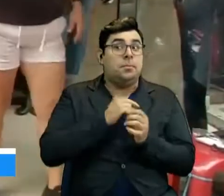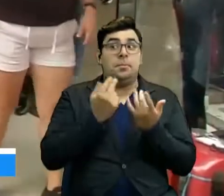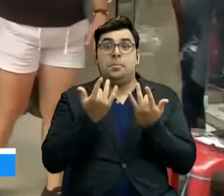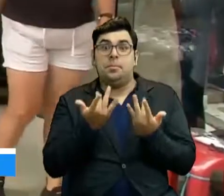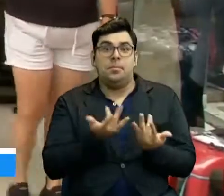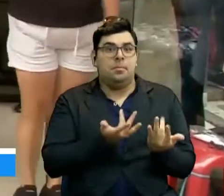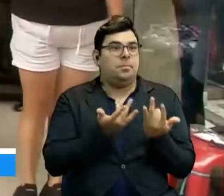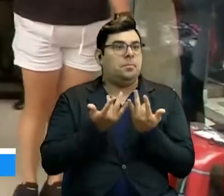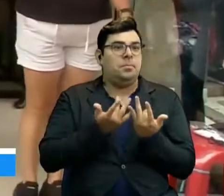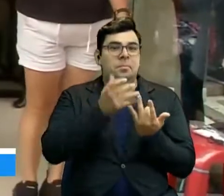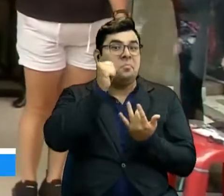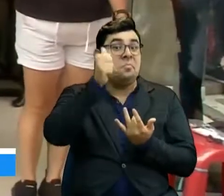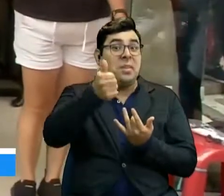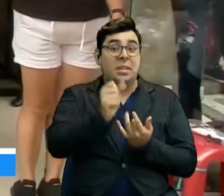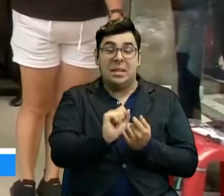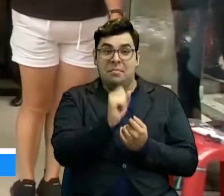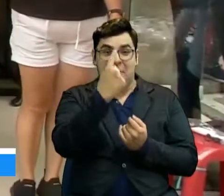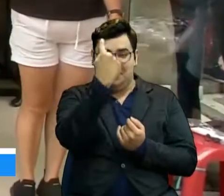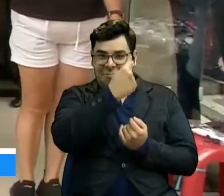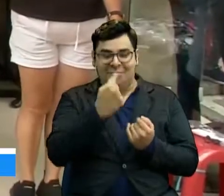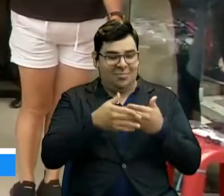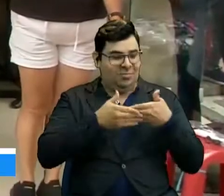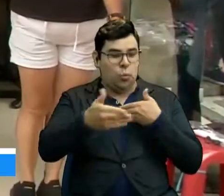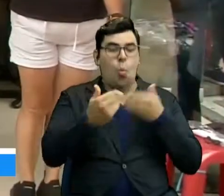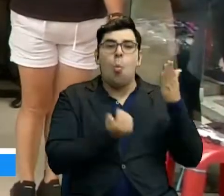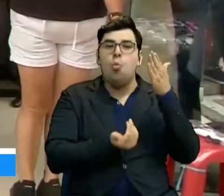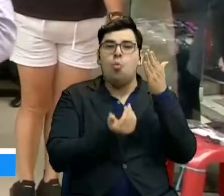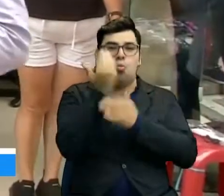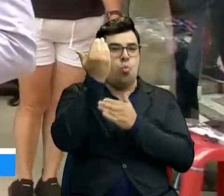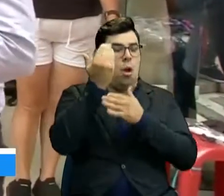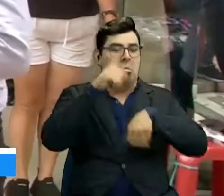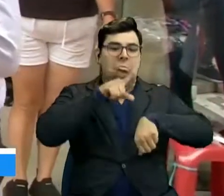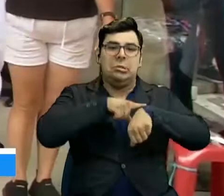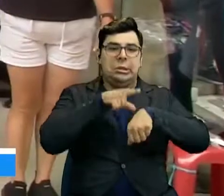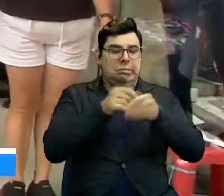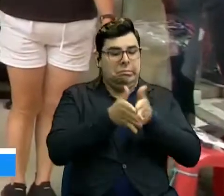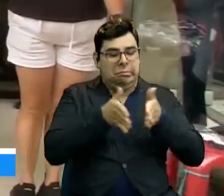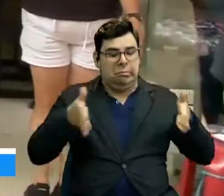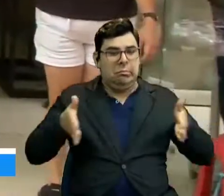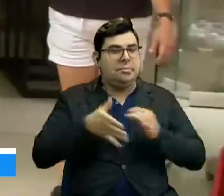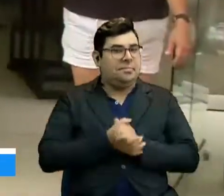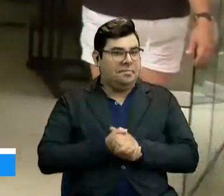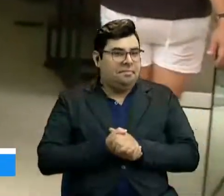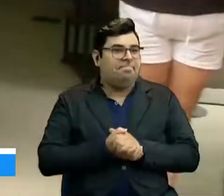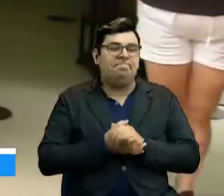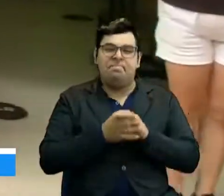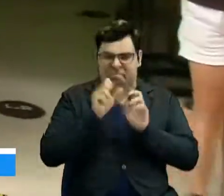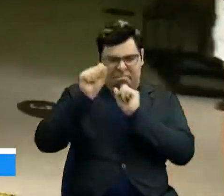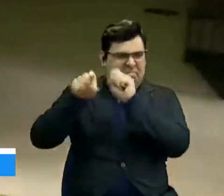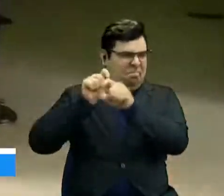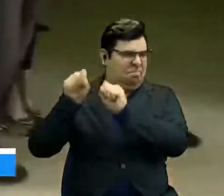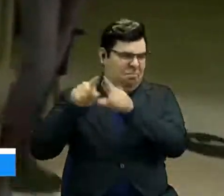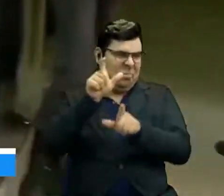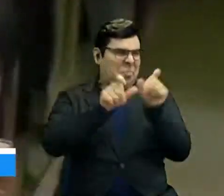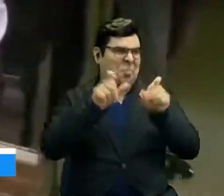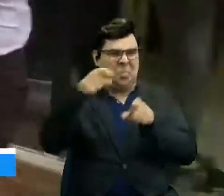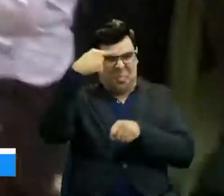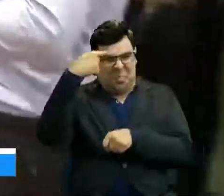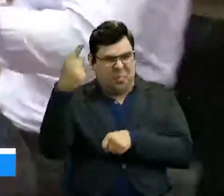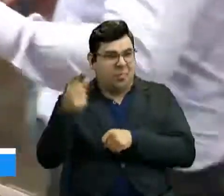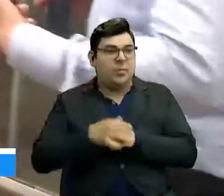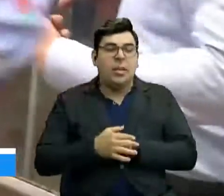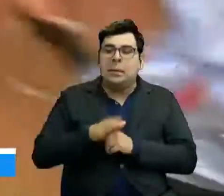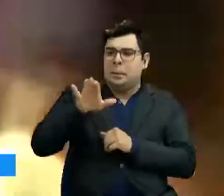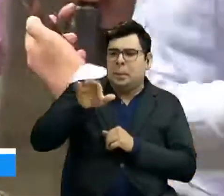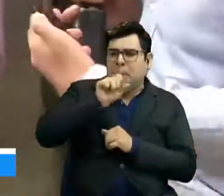será a partir de mañana la nueva reapertura de otros sectores vamos a preguntarle por acá también a otras personas que opinan que